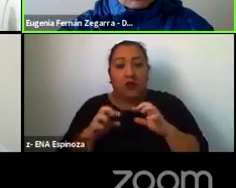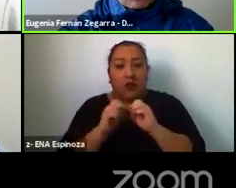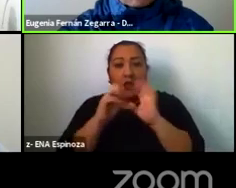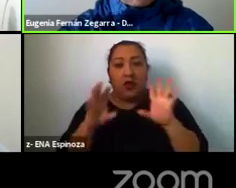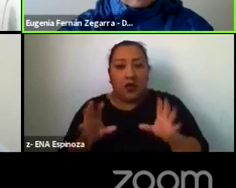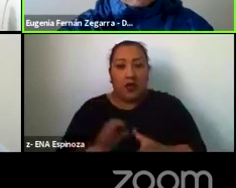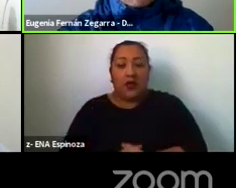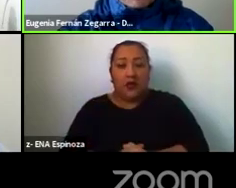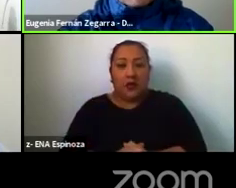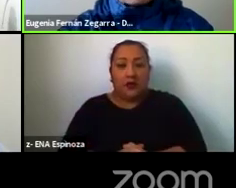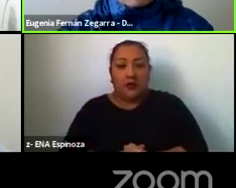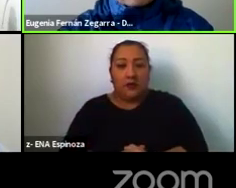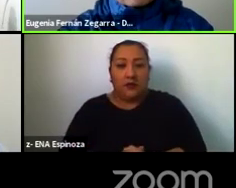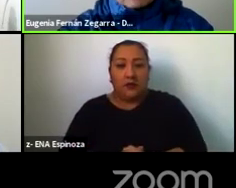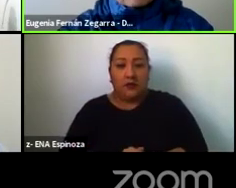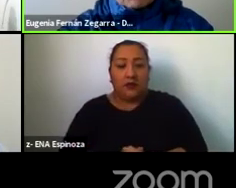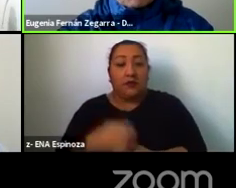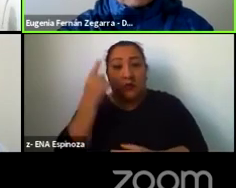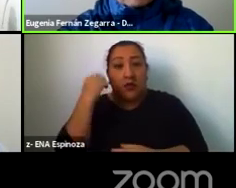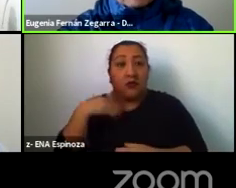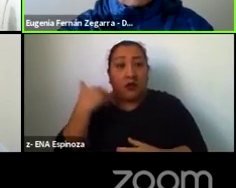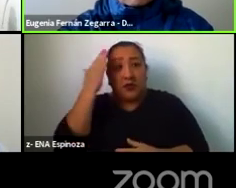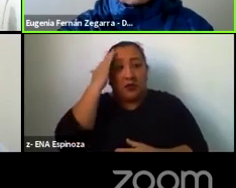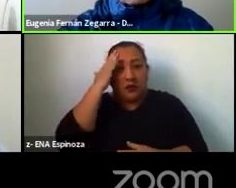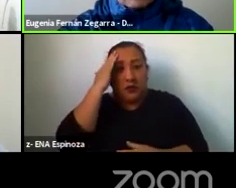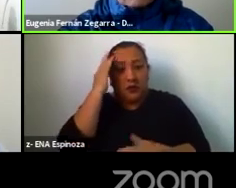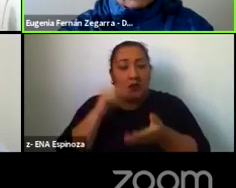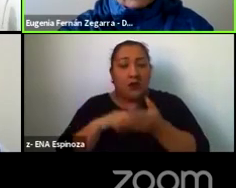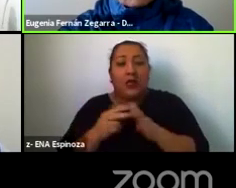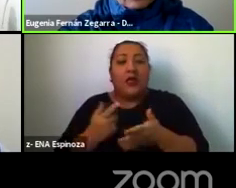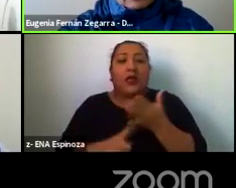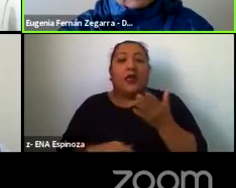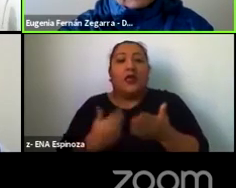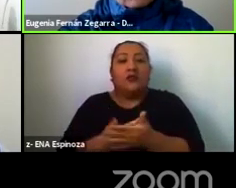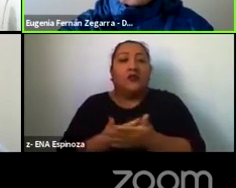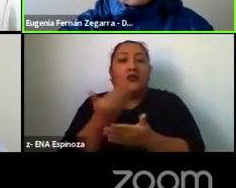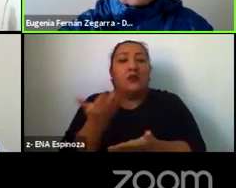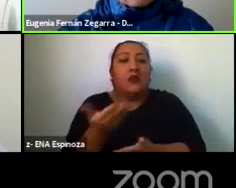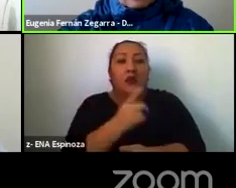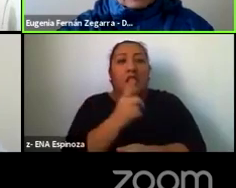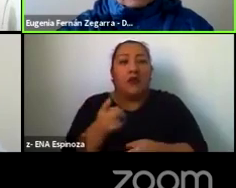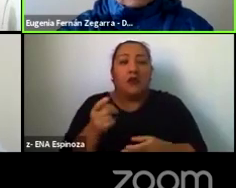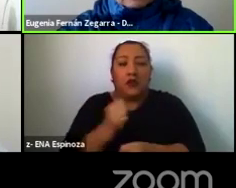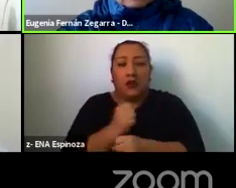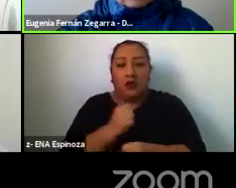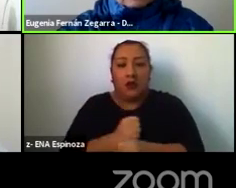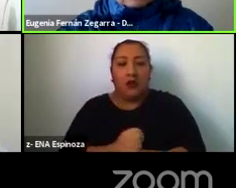confiable y oportuna, para saber exactamente qué es lo que sustenta cada una de las decisiones